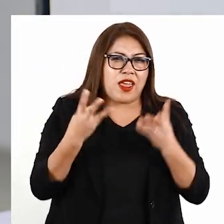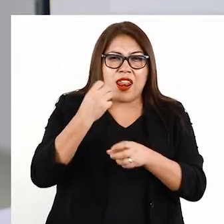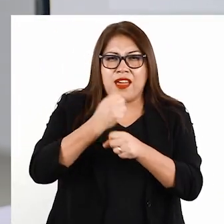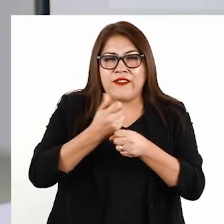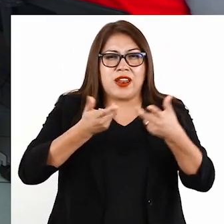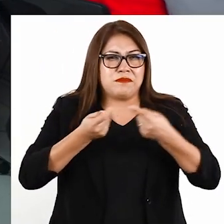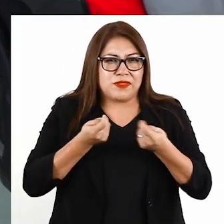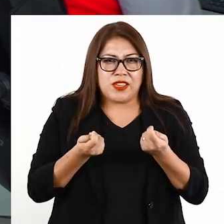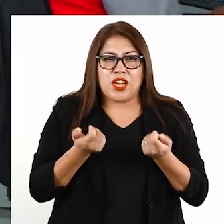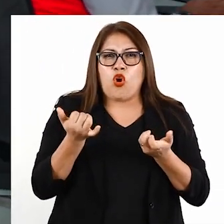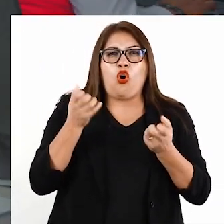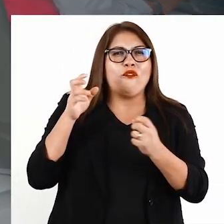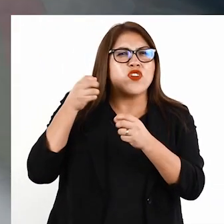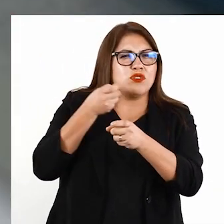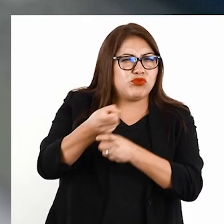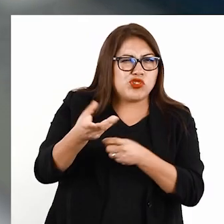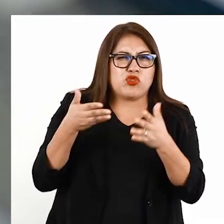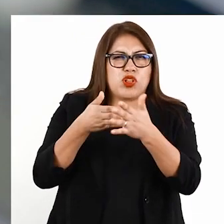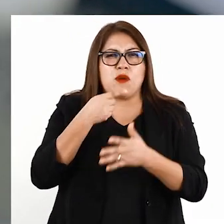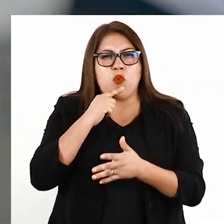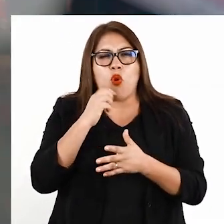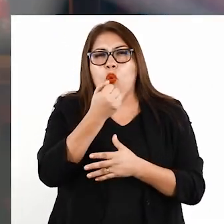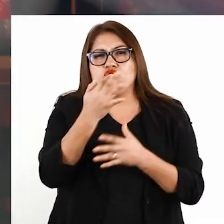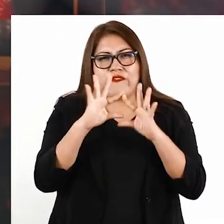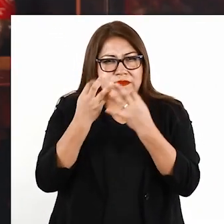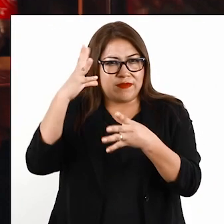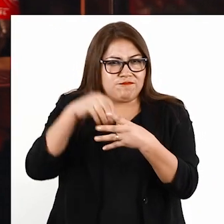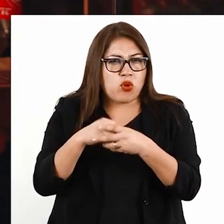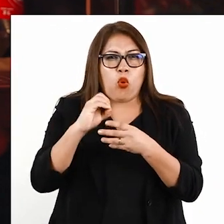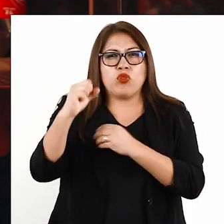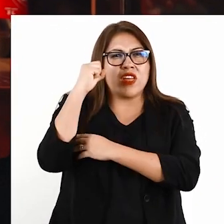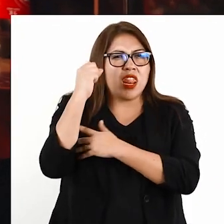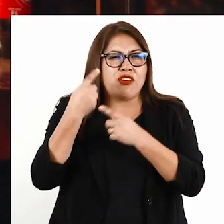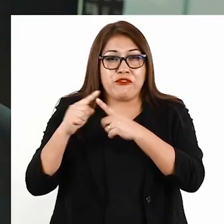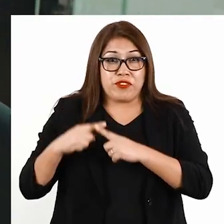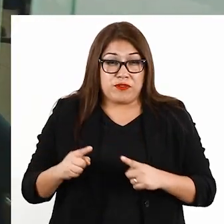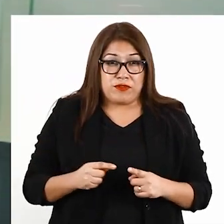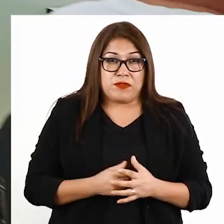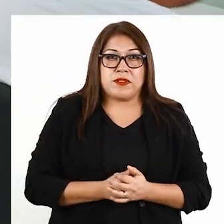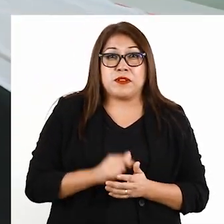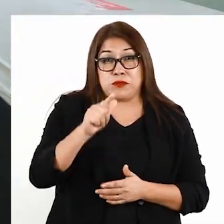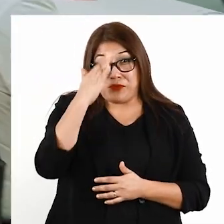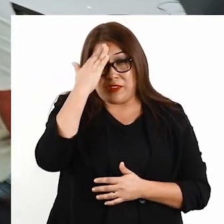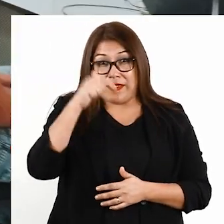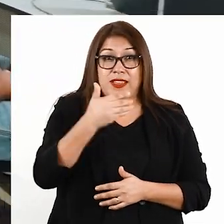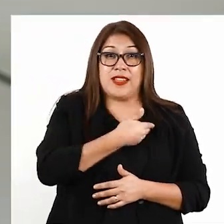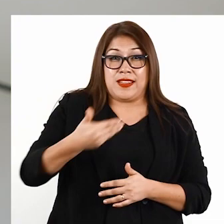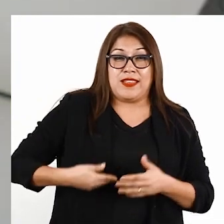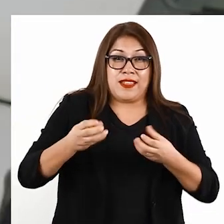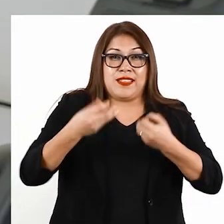laboral, administrativo, violencia contra la mujer, integrantes del grupo familiar o de derecho previsional? ¿Sabías que el